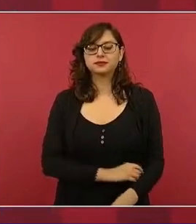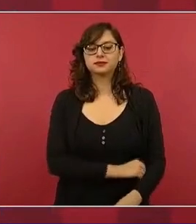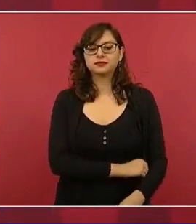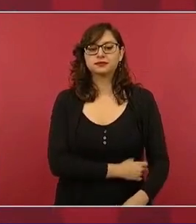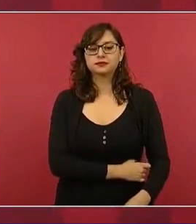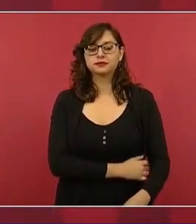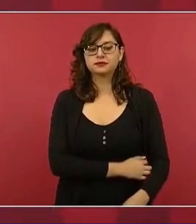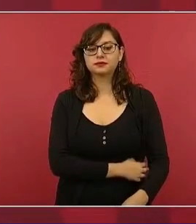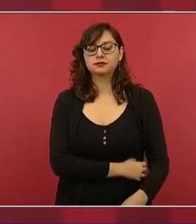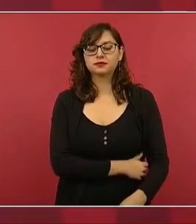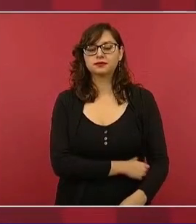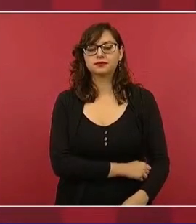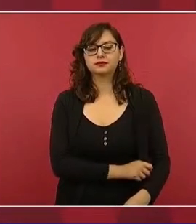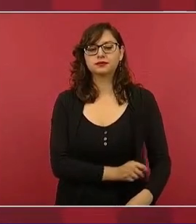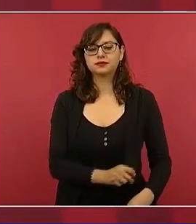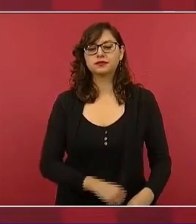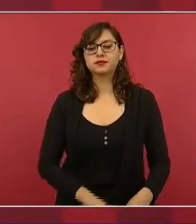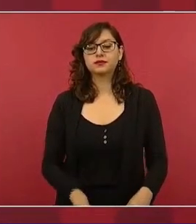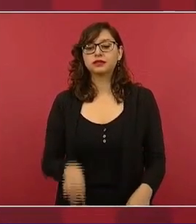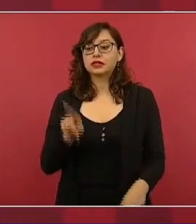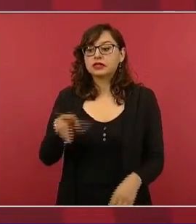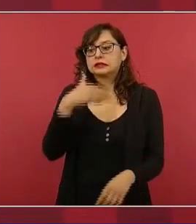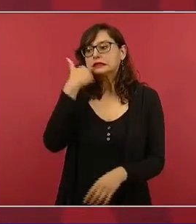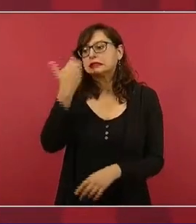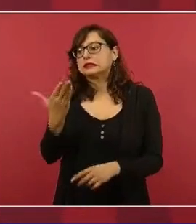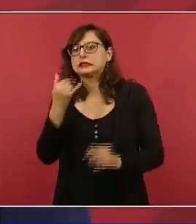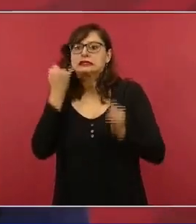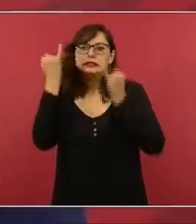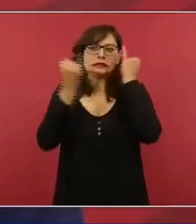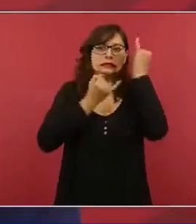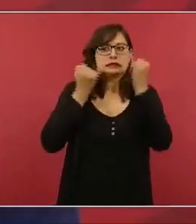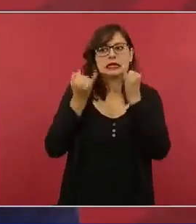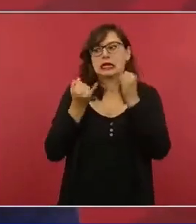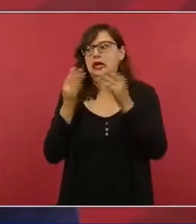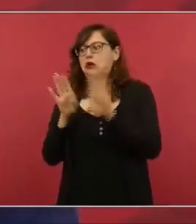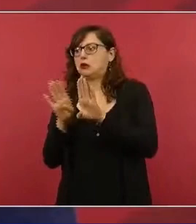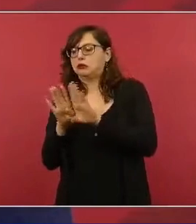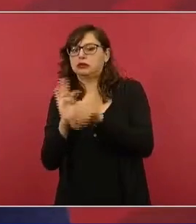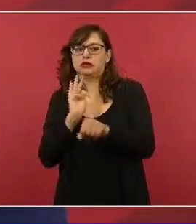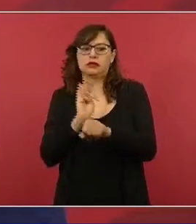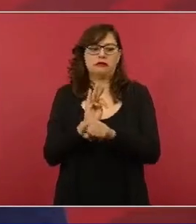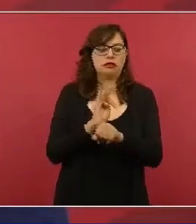Por más que se quiera